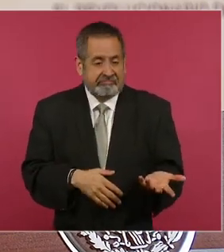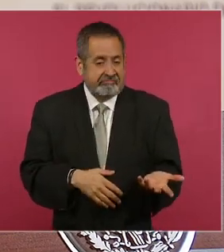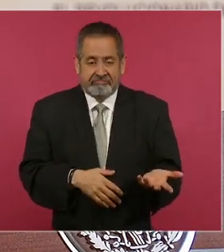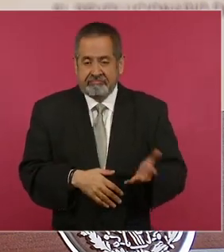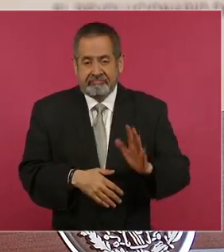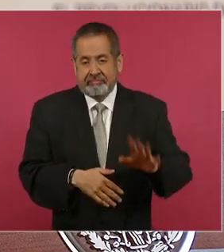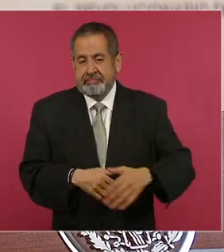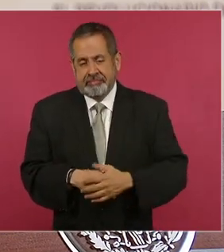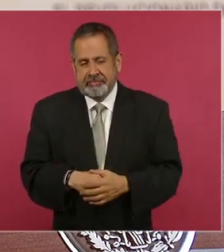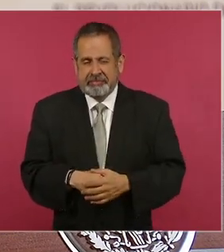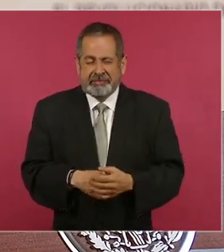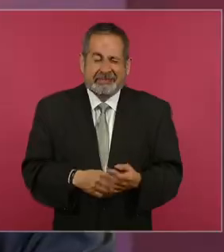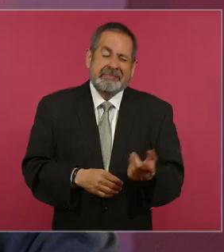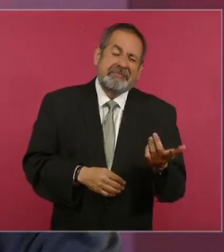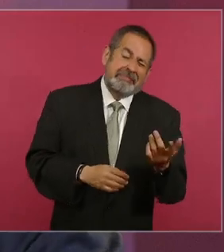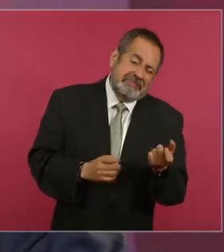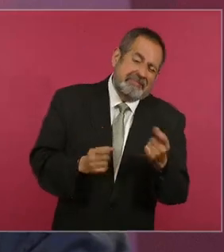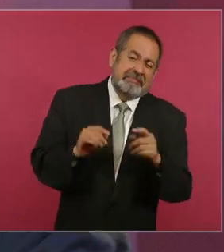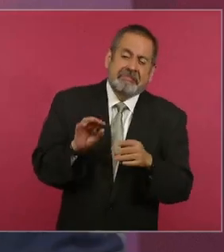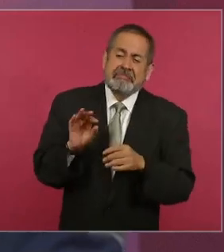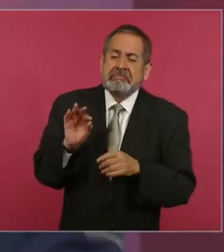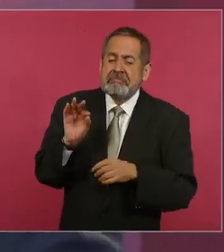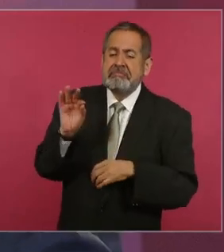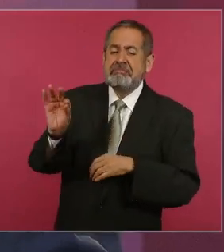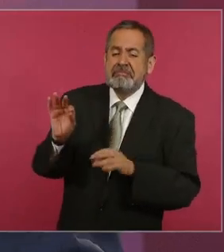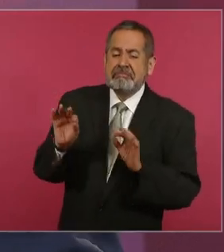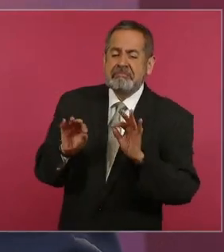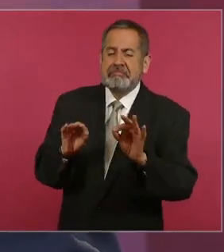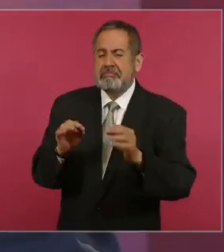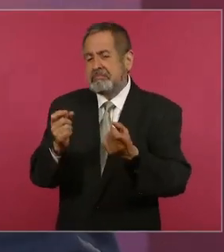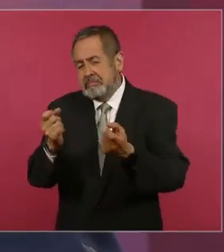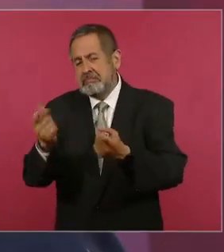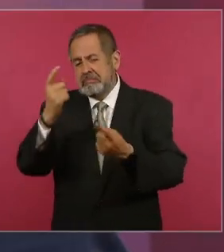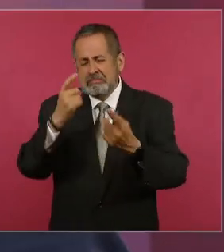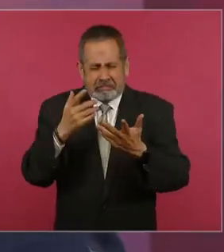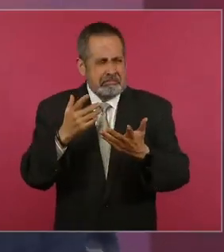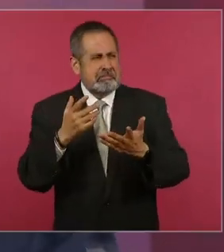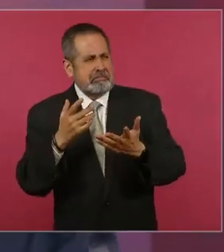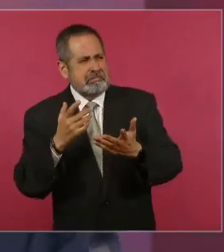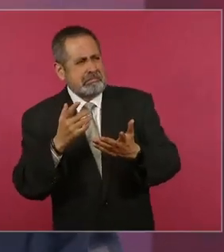Sí, llegan a confundir a algunos, pero